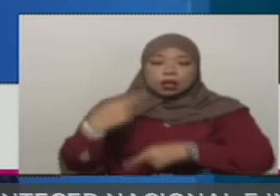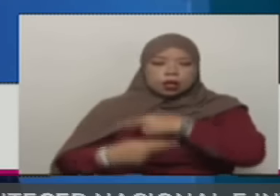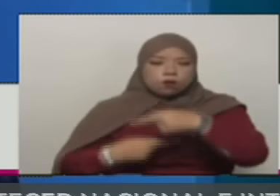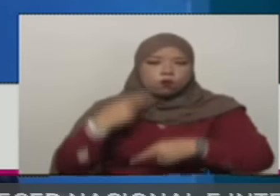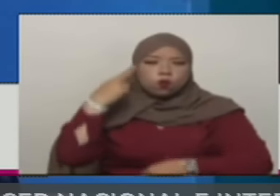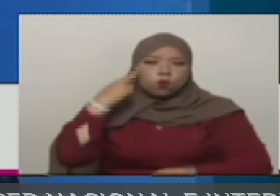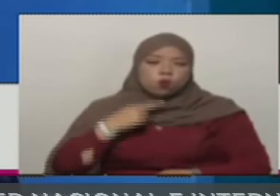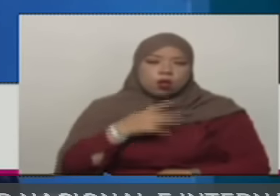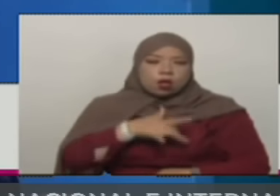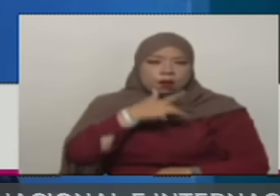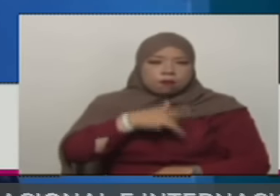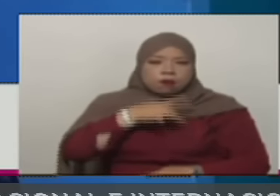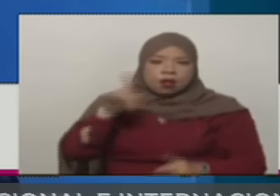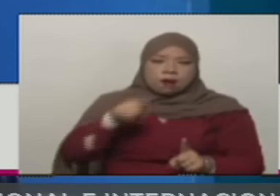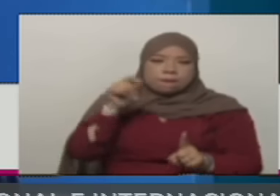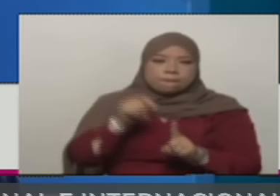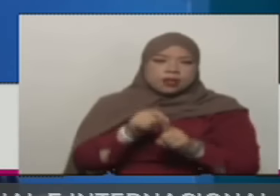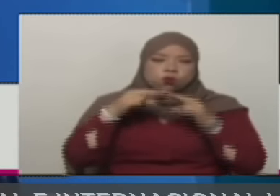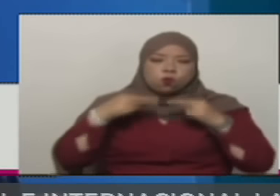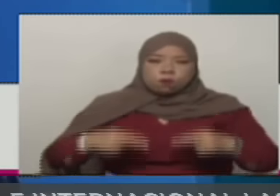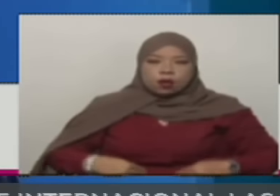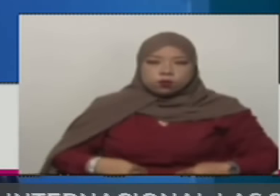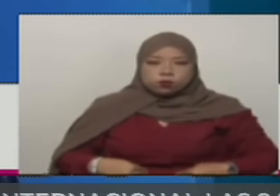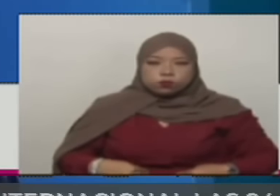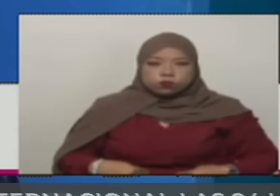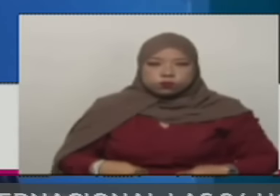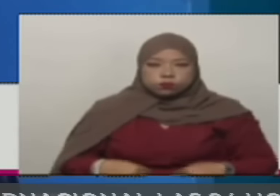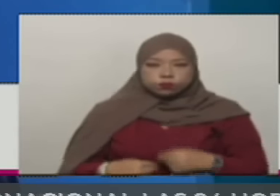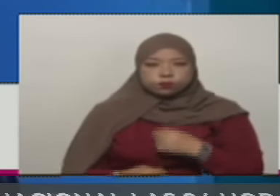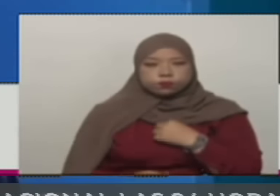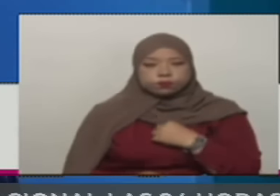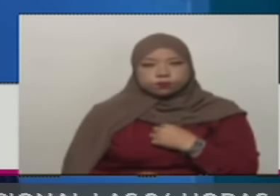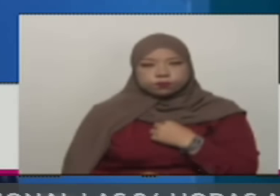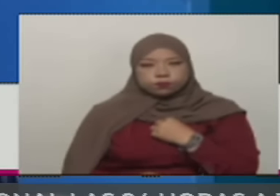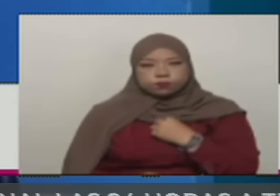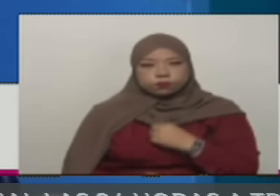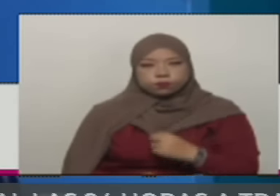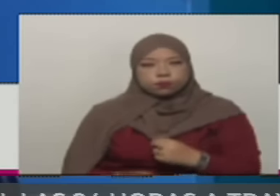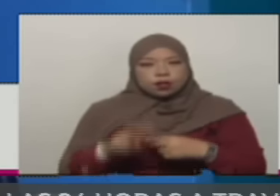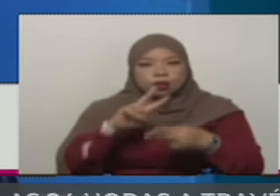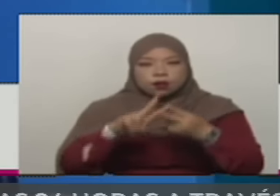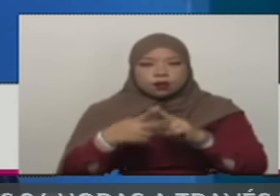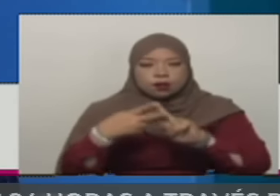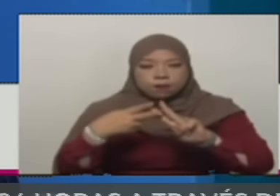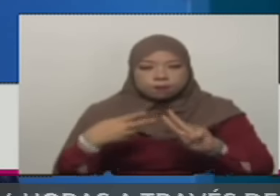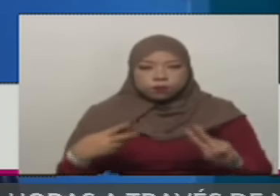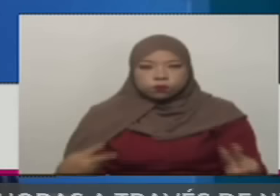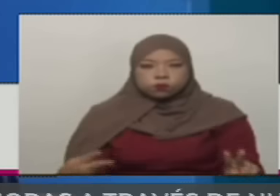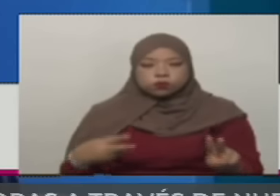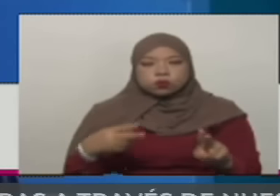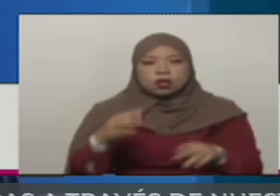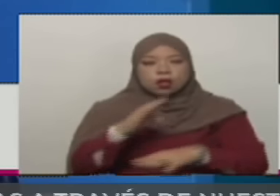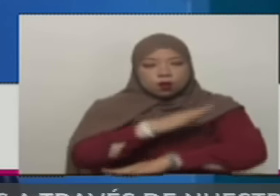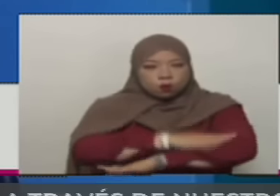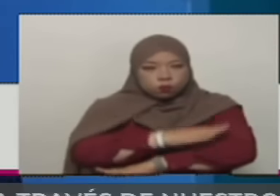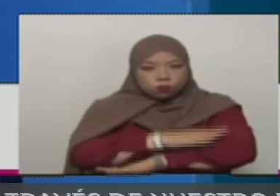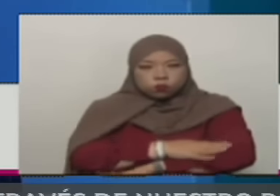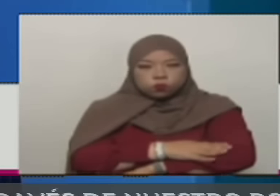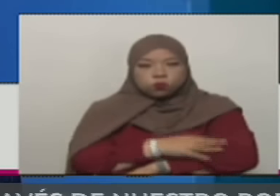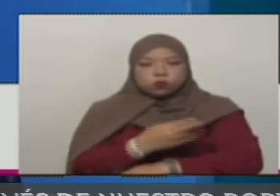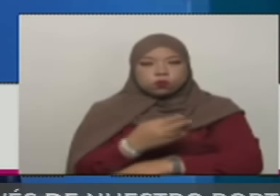En la búsqueda de la consolidación de la paz y de la convivencia,